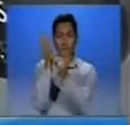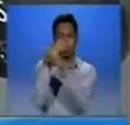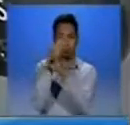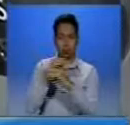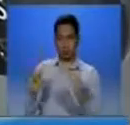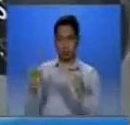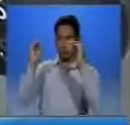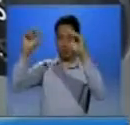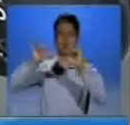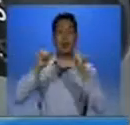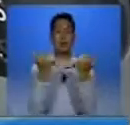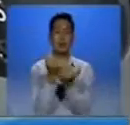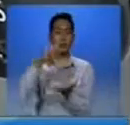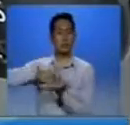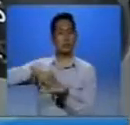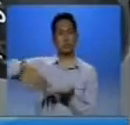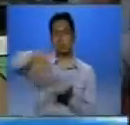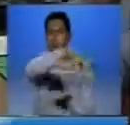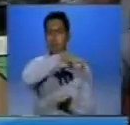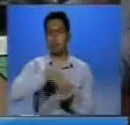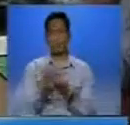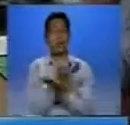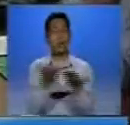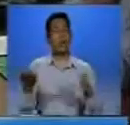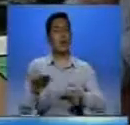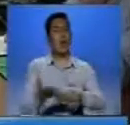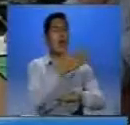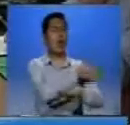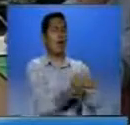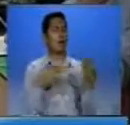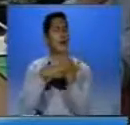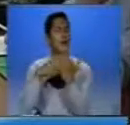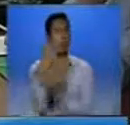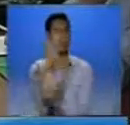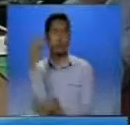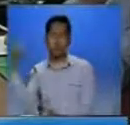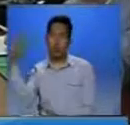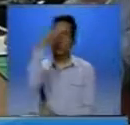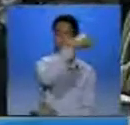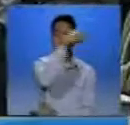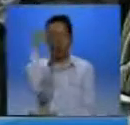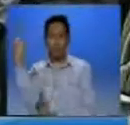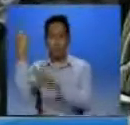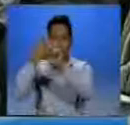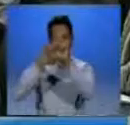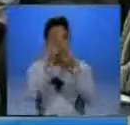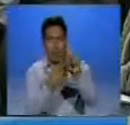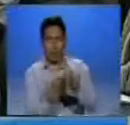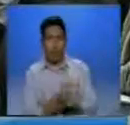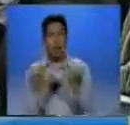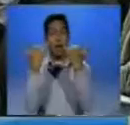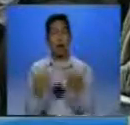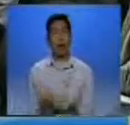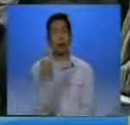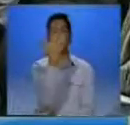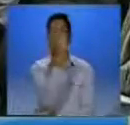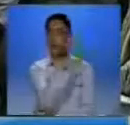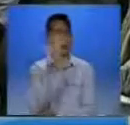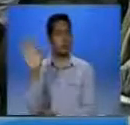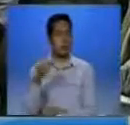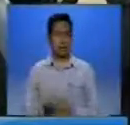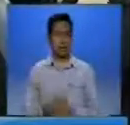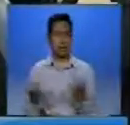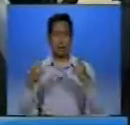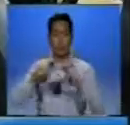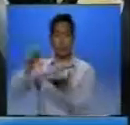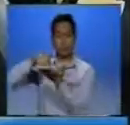como asambleístas de provincias, quienes antes tenían 4 pasajes aéreos de ida y vuelta cada mes, ahora tendrán únicamente 3. Los bonos